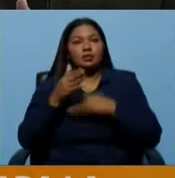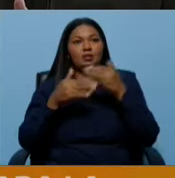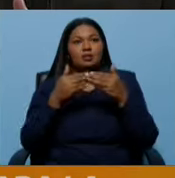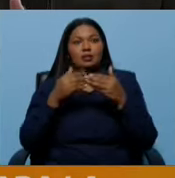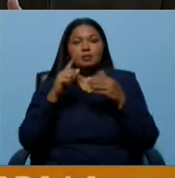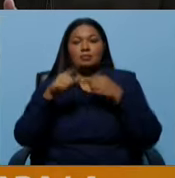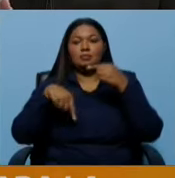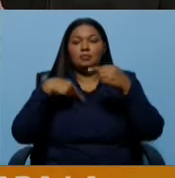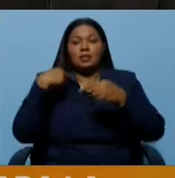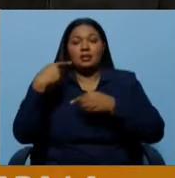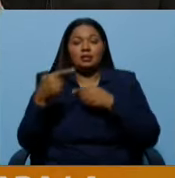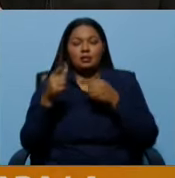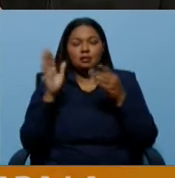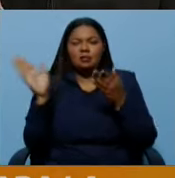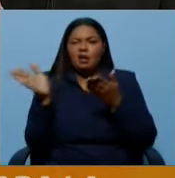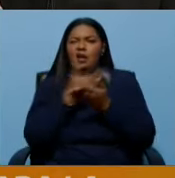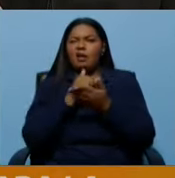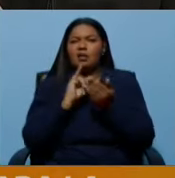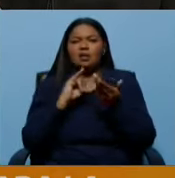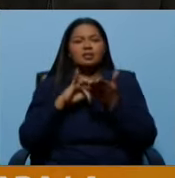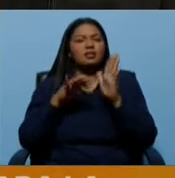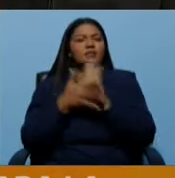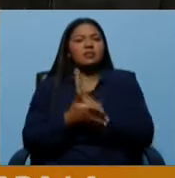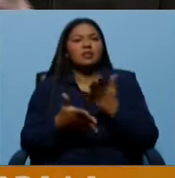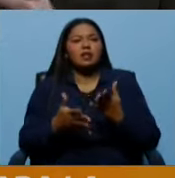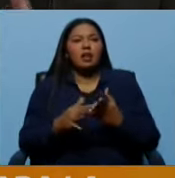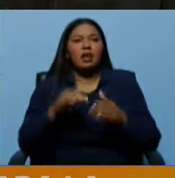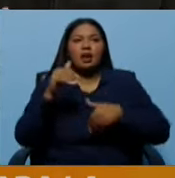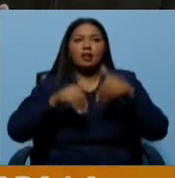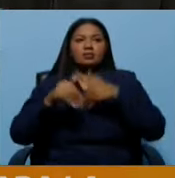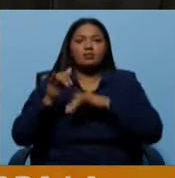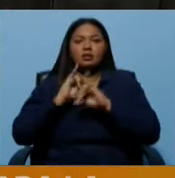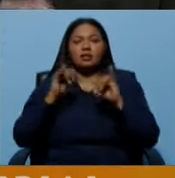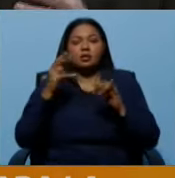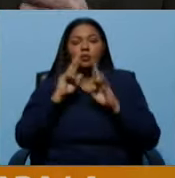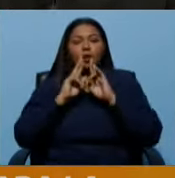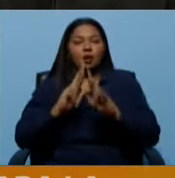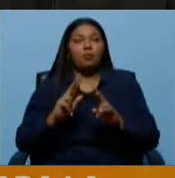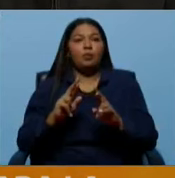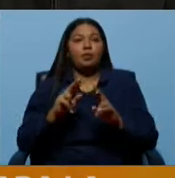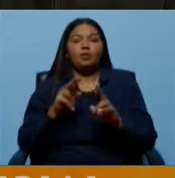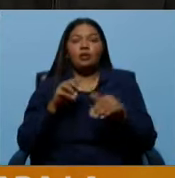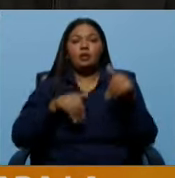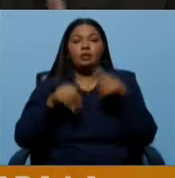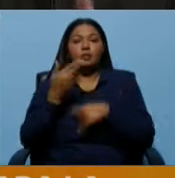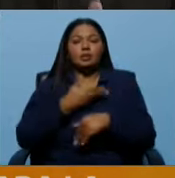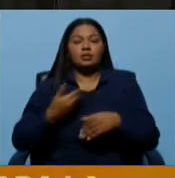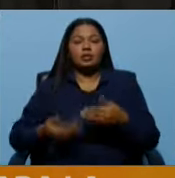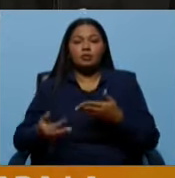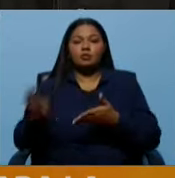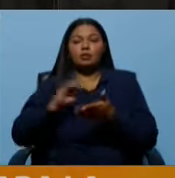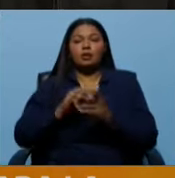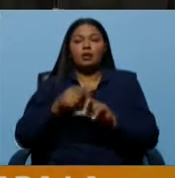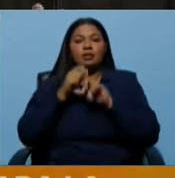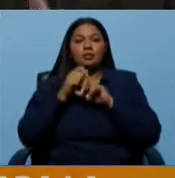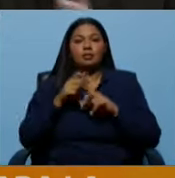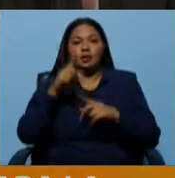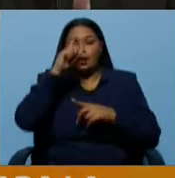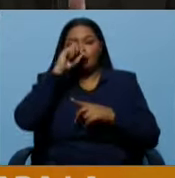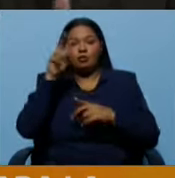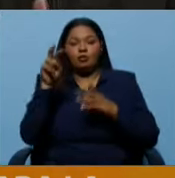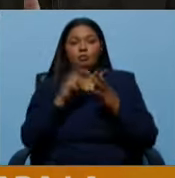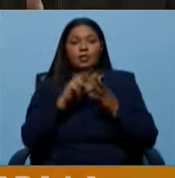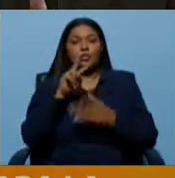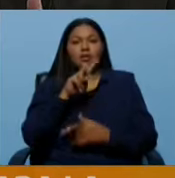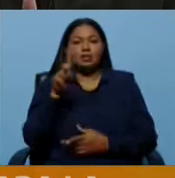la página desde el punto de vista de lo que significa las elecciones. Ya tenemos un resultado electoral, tenemos un presidente reelecto al año 2031, y